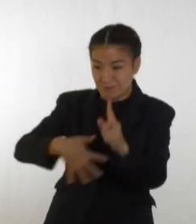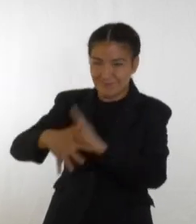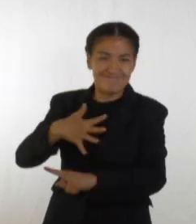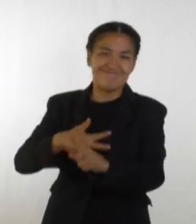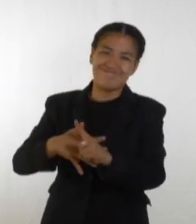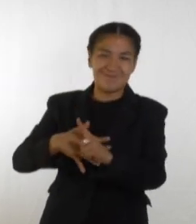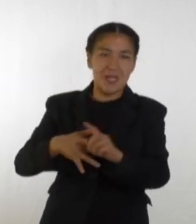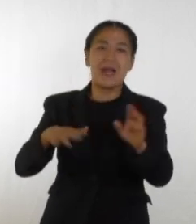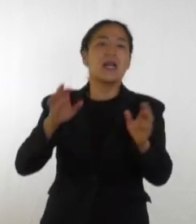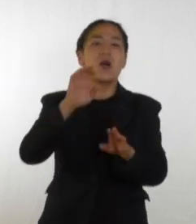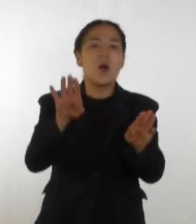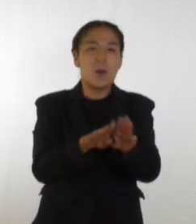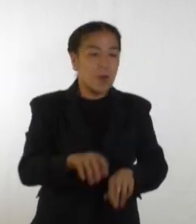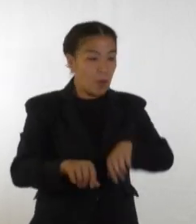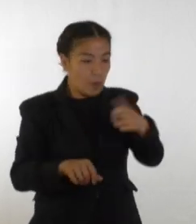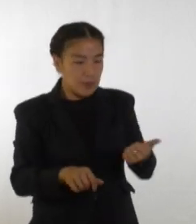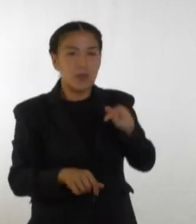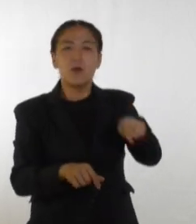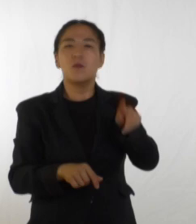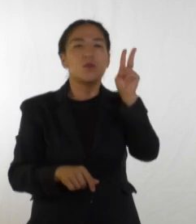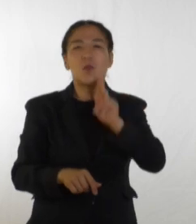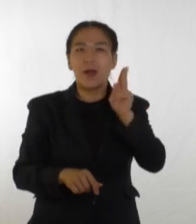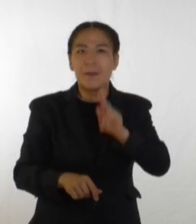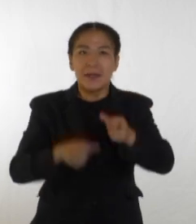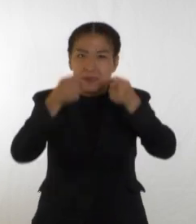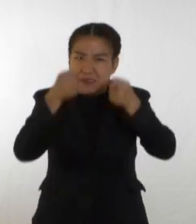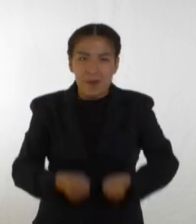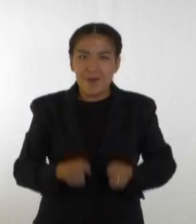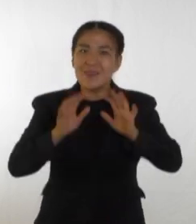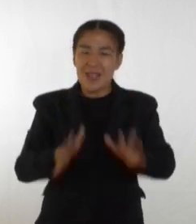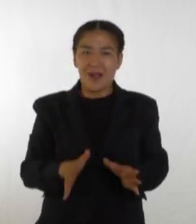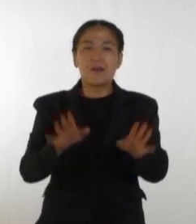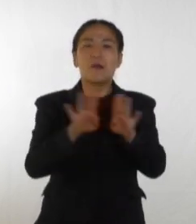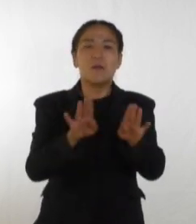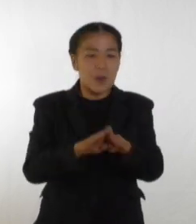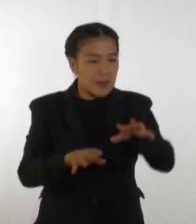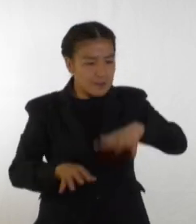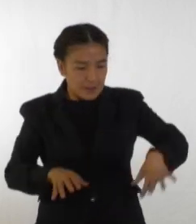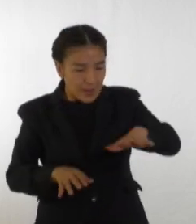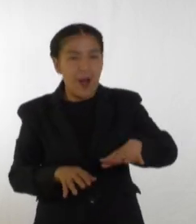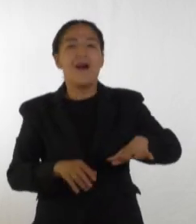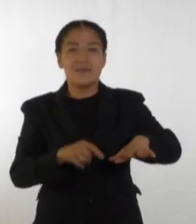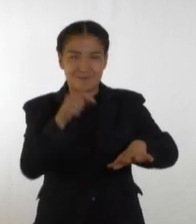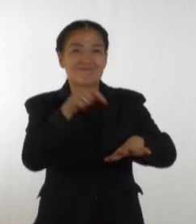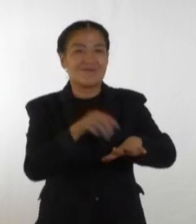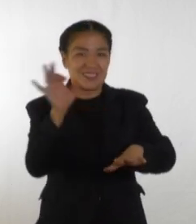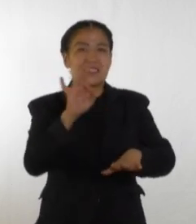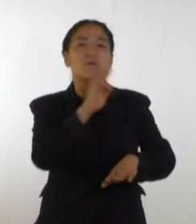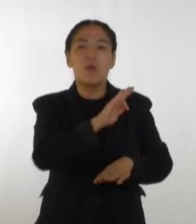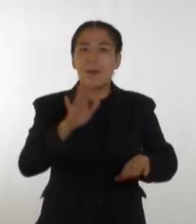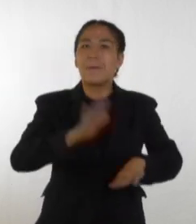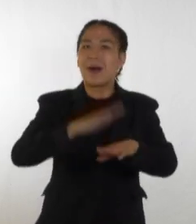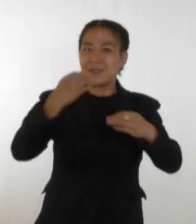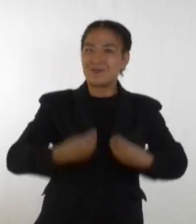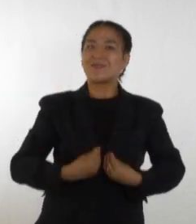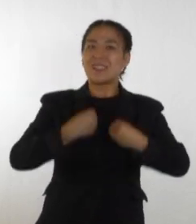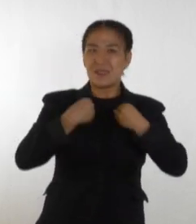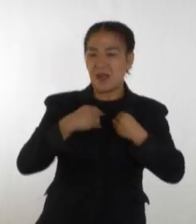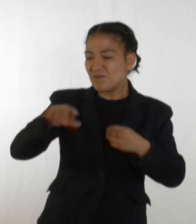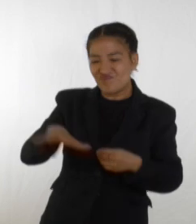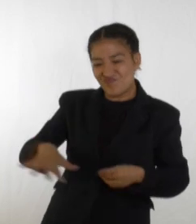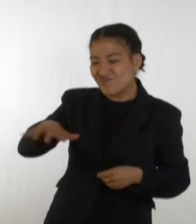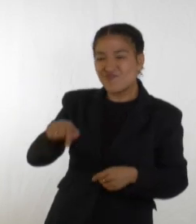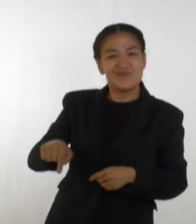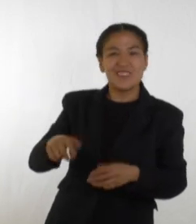las poblaciones. Con muestras más grandes ya podemos distinguir cuando una de las poblaciones tiene mayor probabilidad de supervivencia